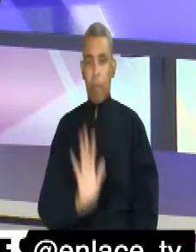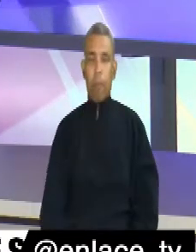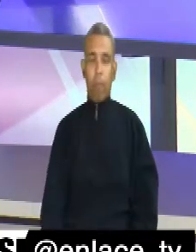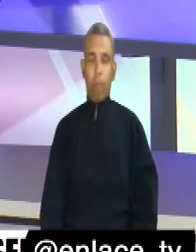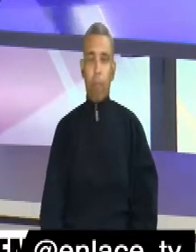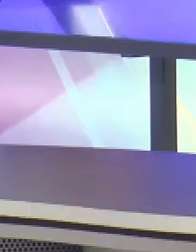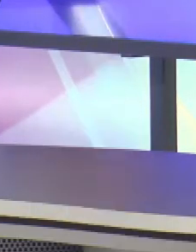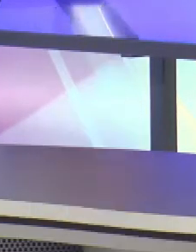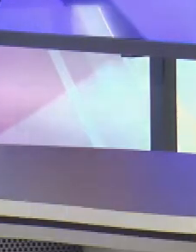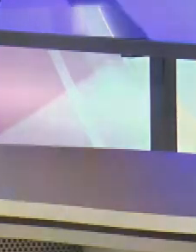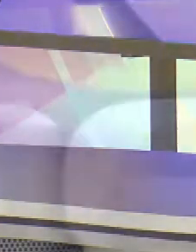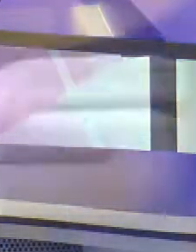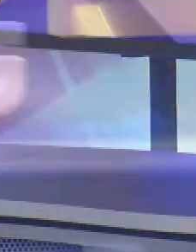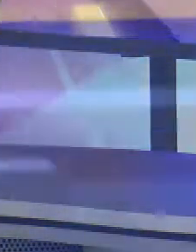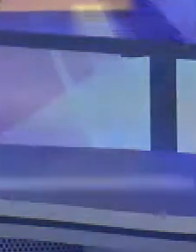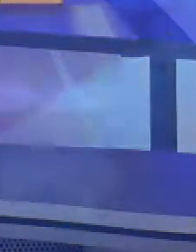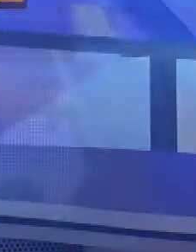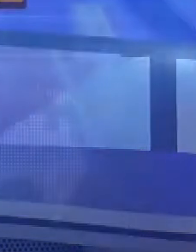ver.